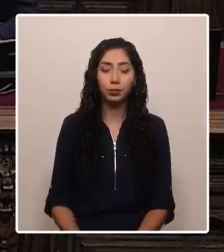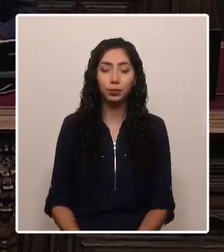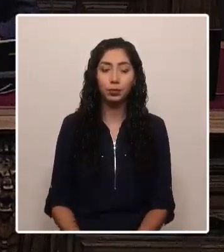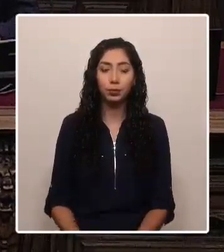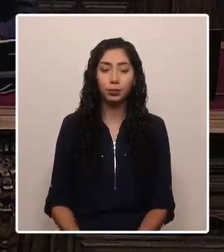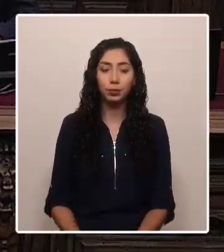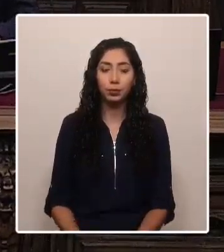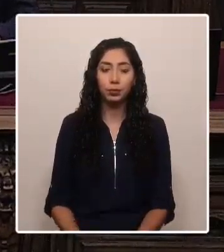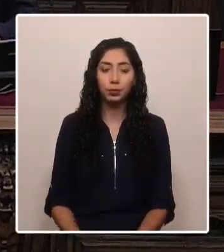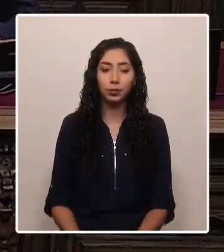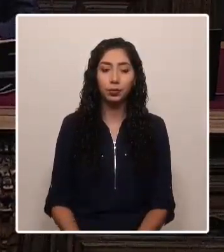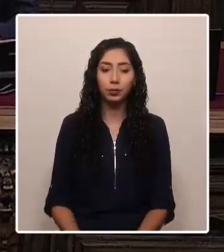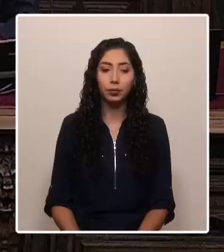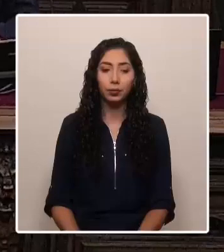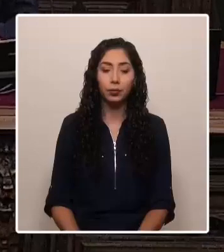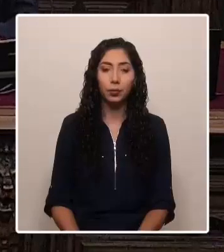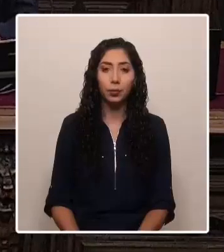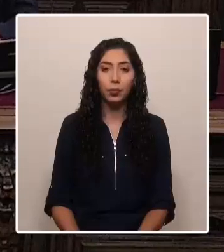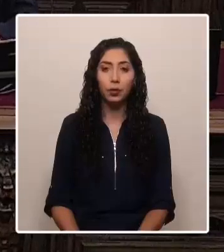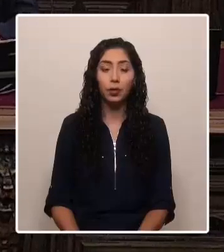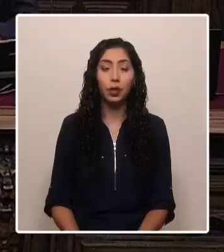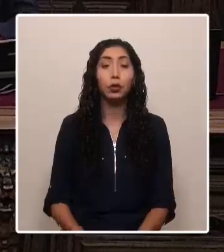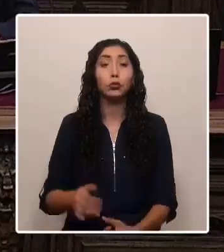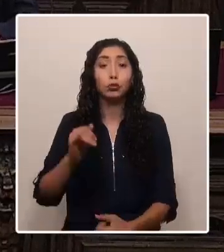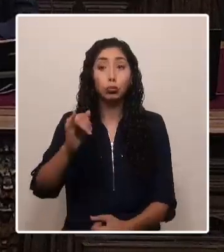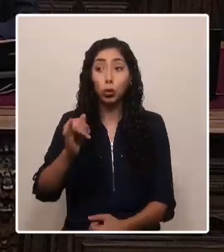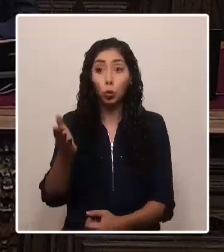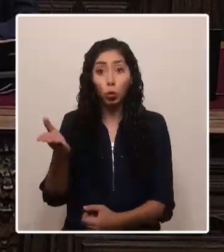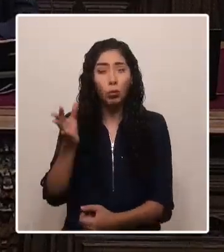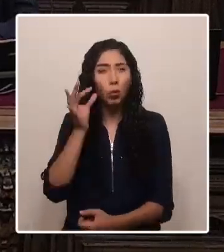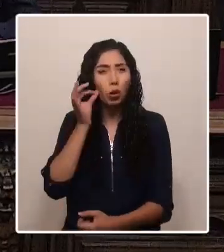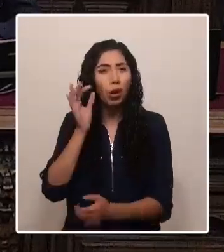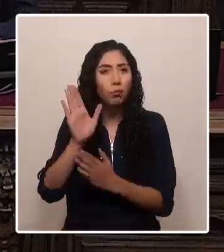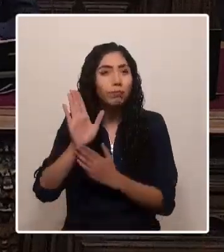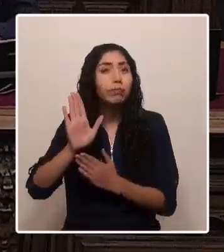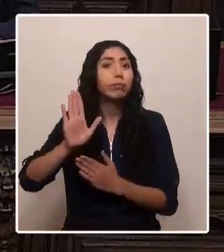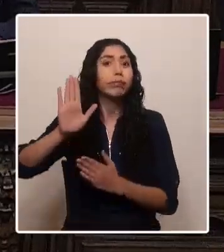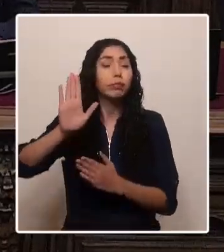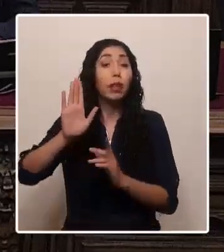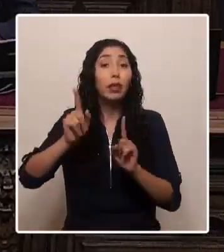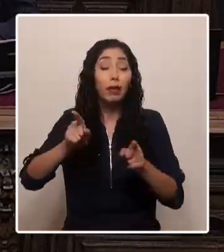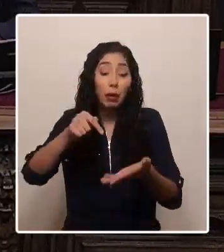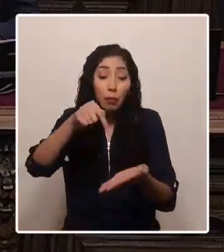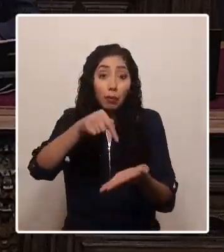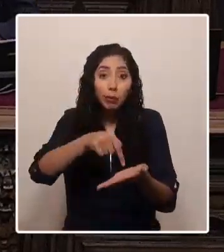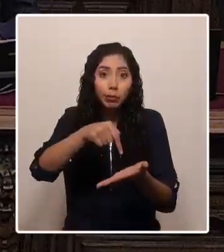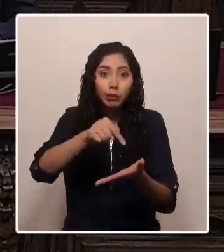¿Tiene que ir a la sala? Sí, pida la palabra para intervenir desde su pupitre, por favor.